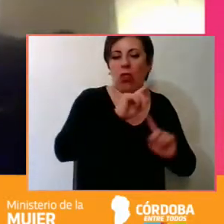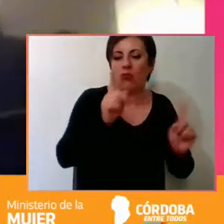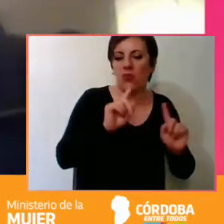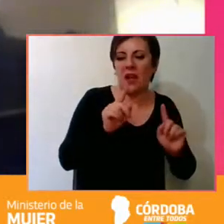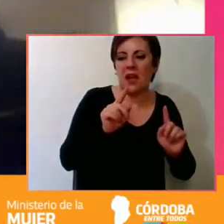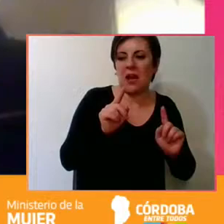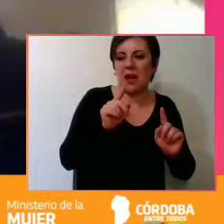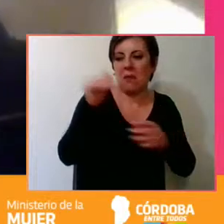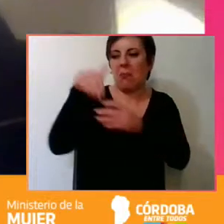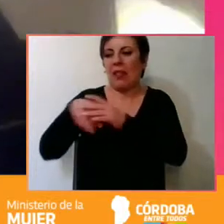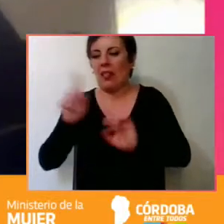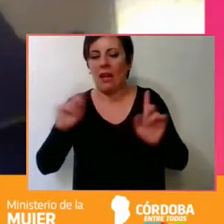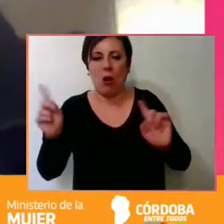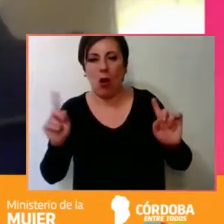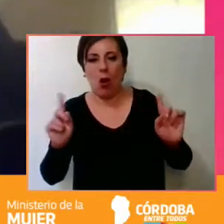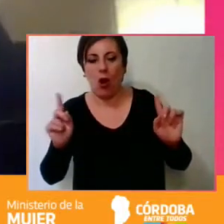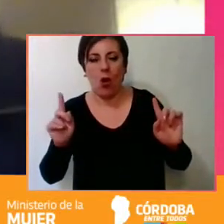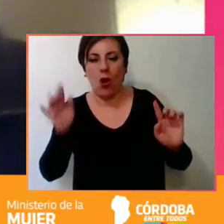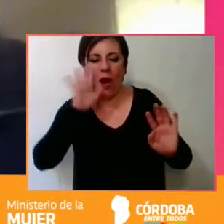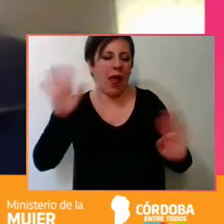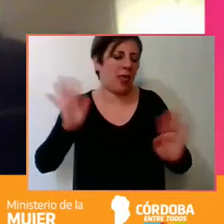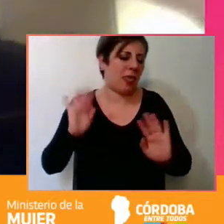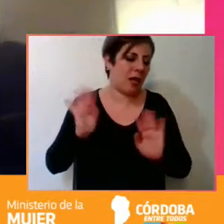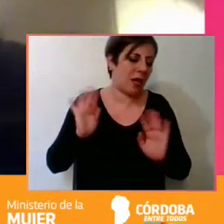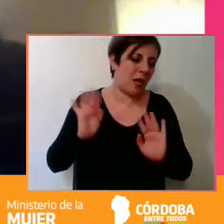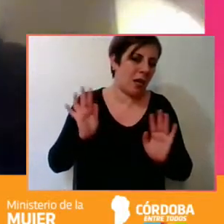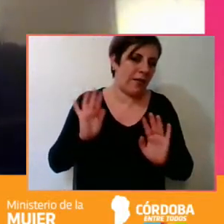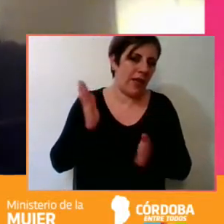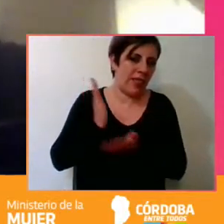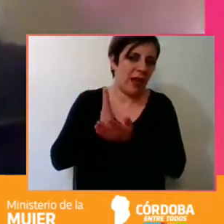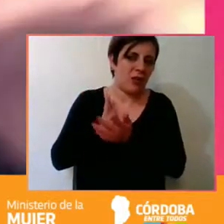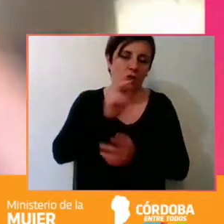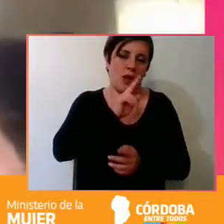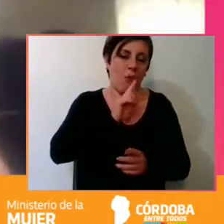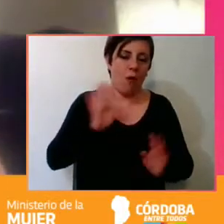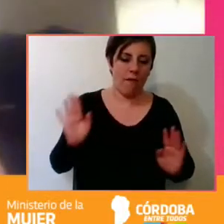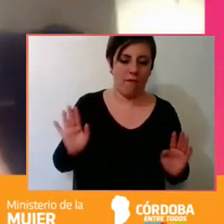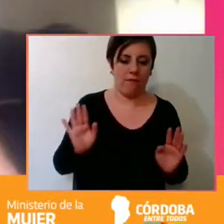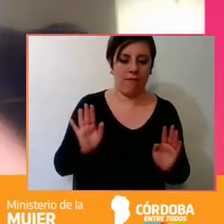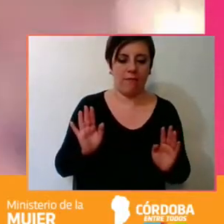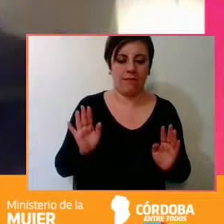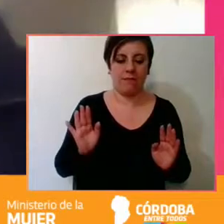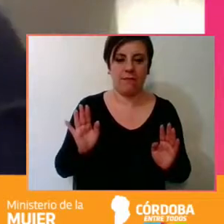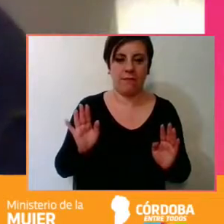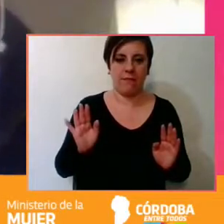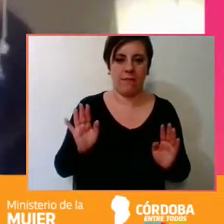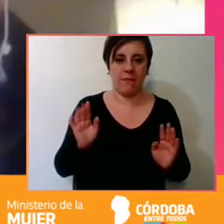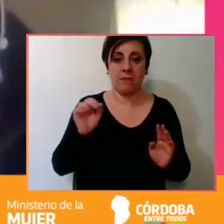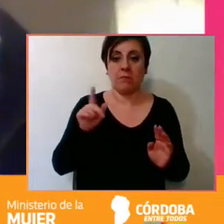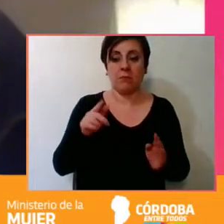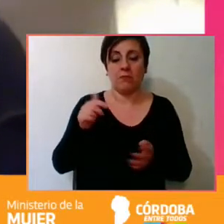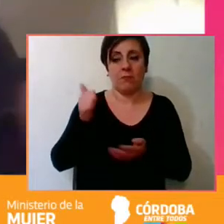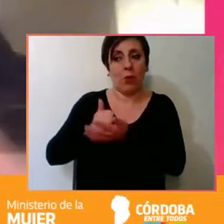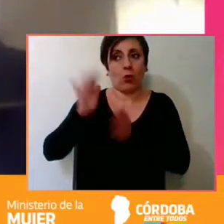no tiene nada que ver con los derechos de las mujeres. Frente a esa postura,